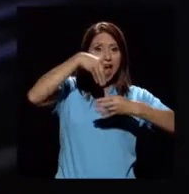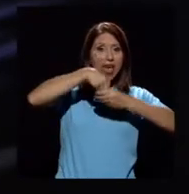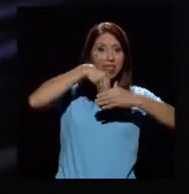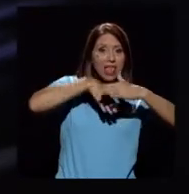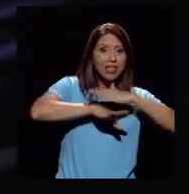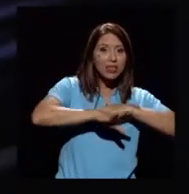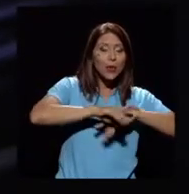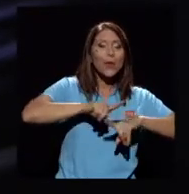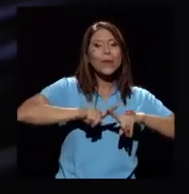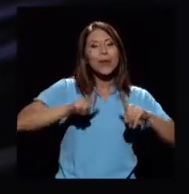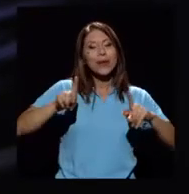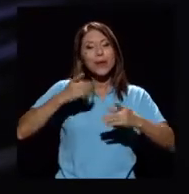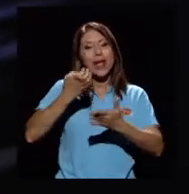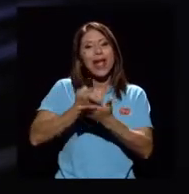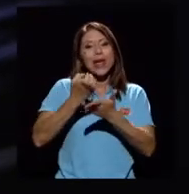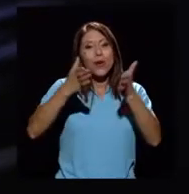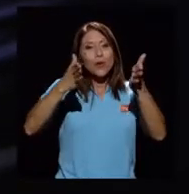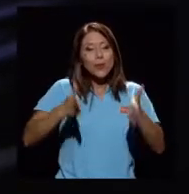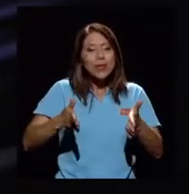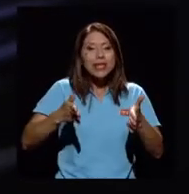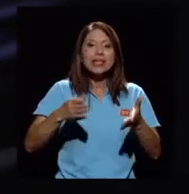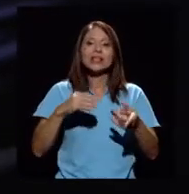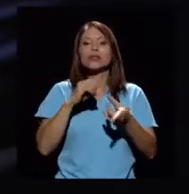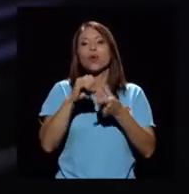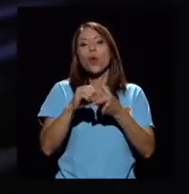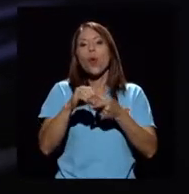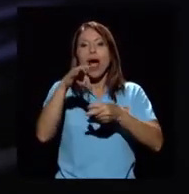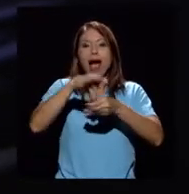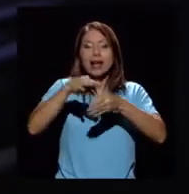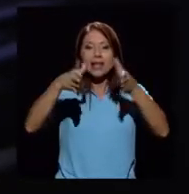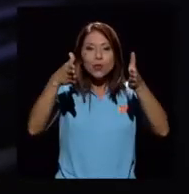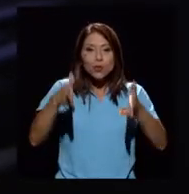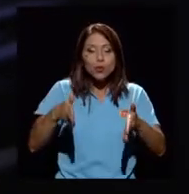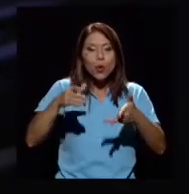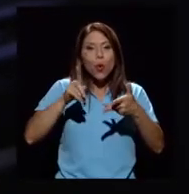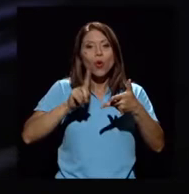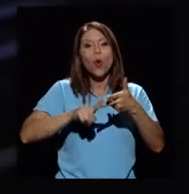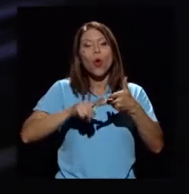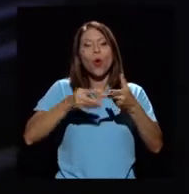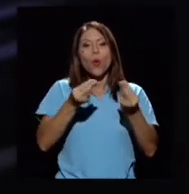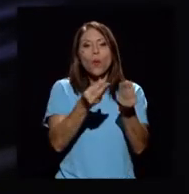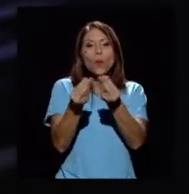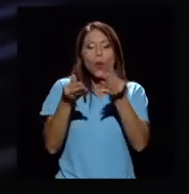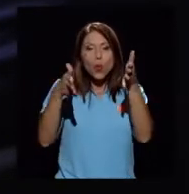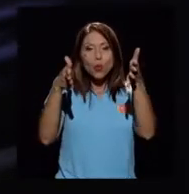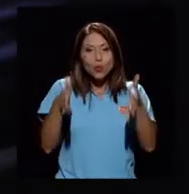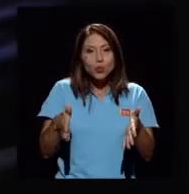los economistas o que el agricultor o que el productor